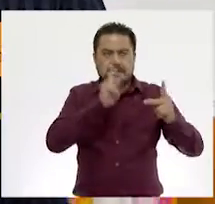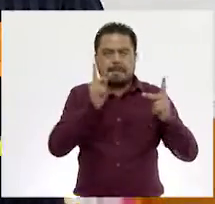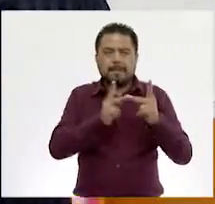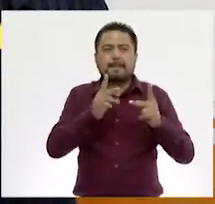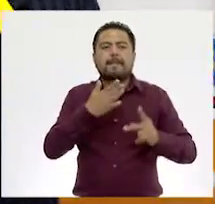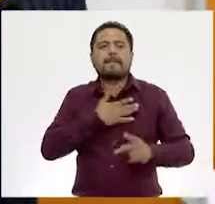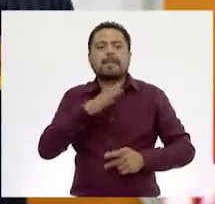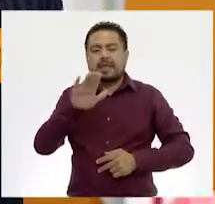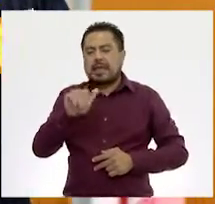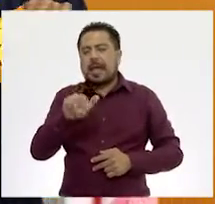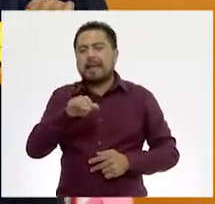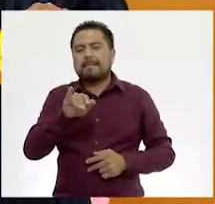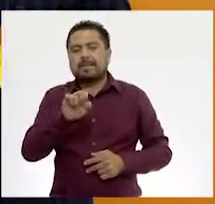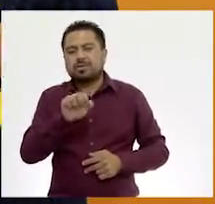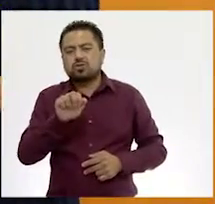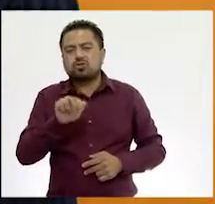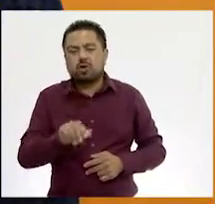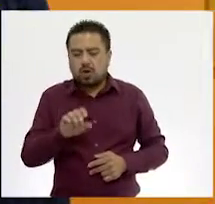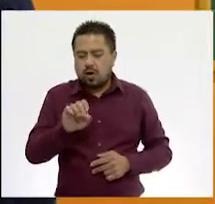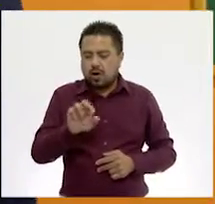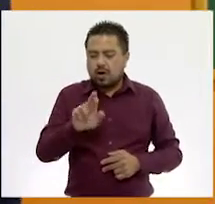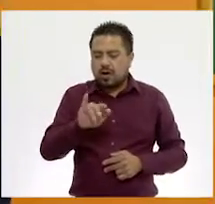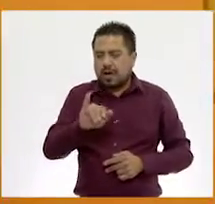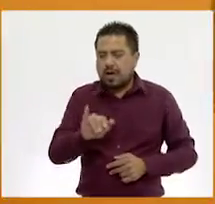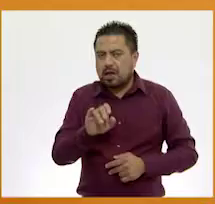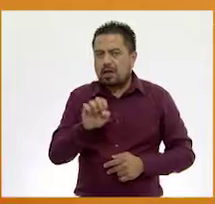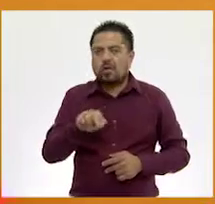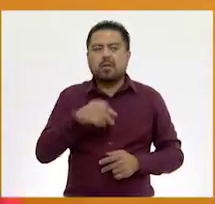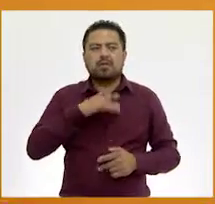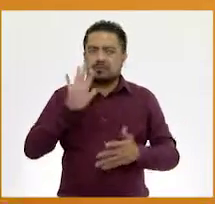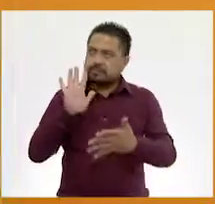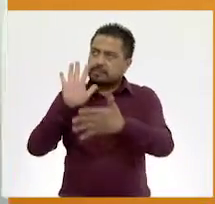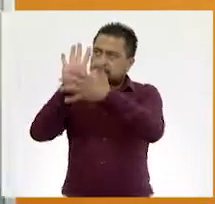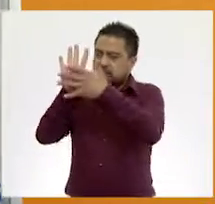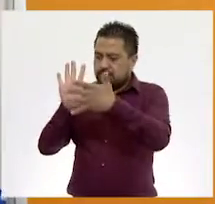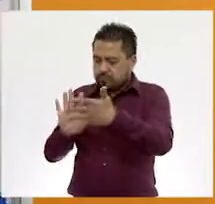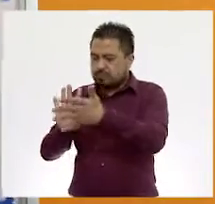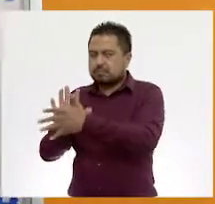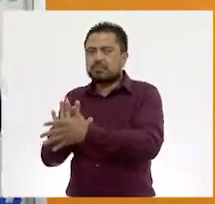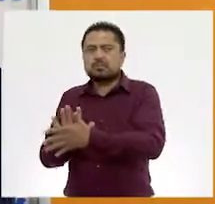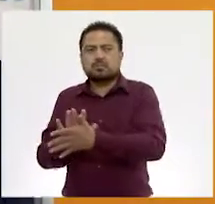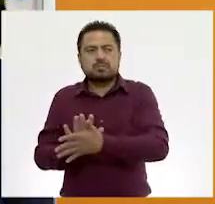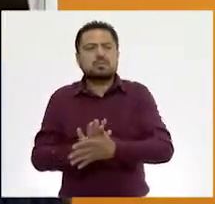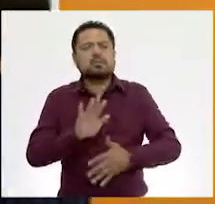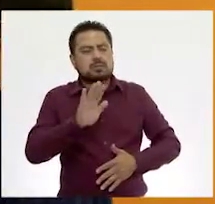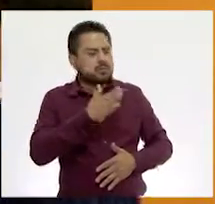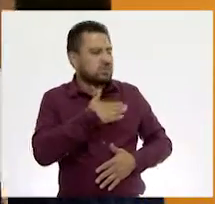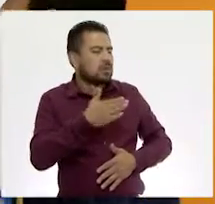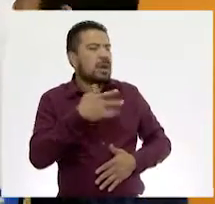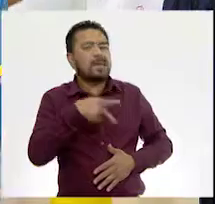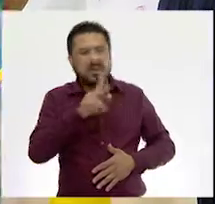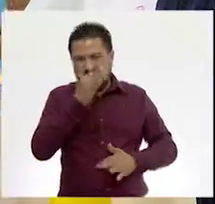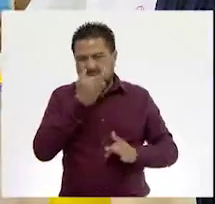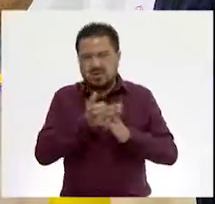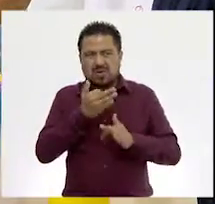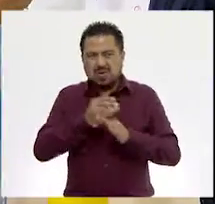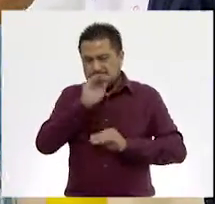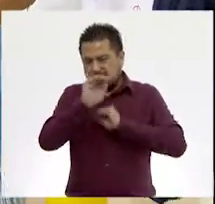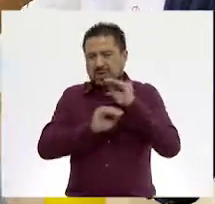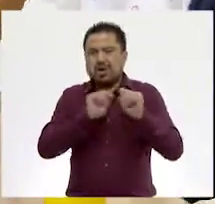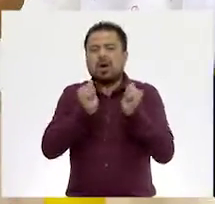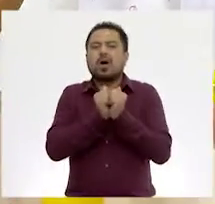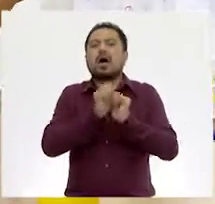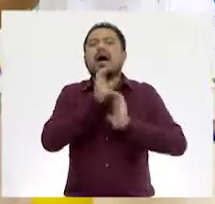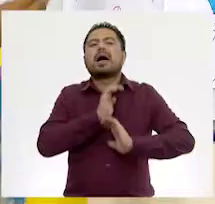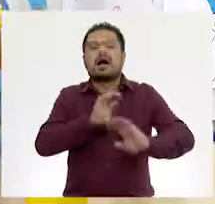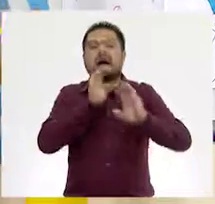entonces, camisón y orejón y las voy a pegar por acá. Bueno, ¿sí o no? Pero vamos a acomodarlas en el canto, ¿te